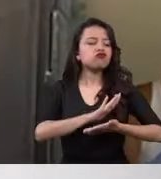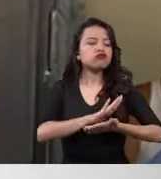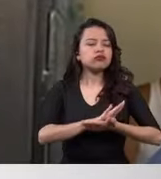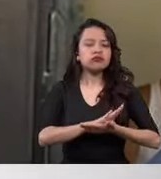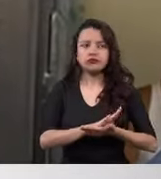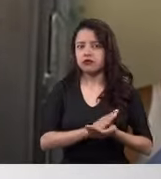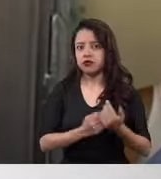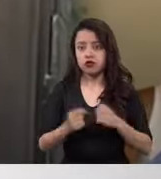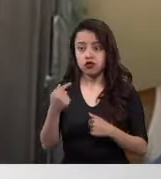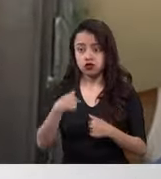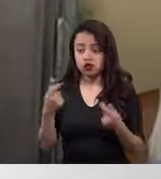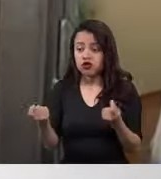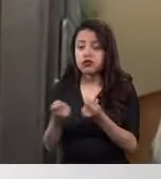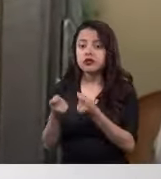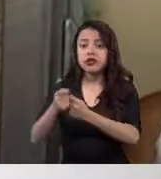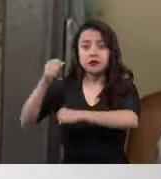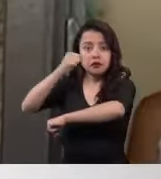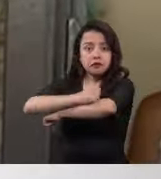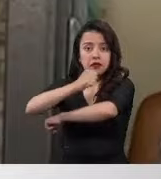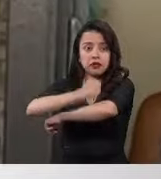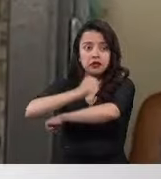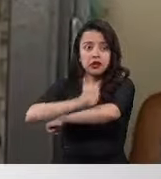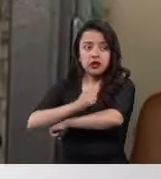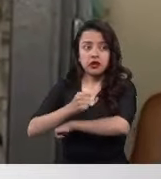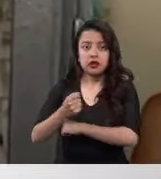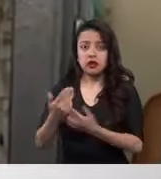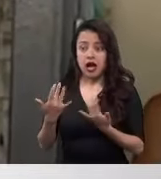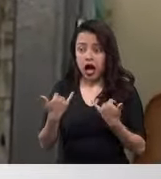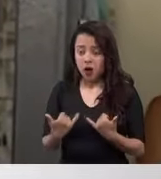que duermo al lado de una ventana y que podía pasar cualquier cosa,